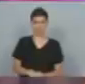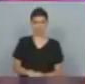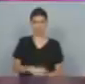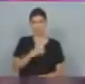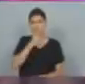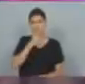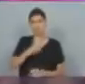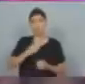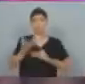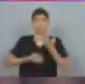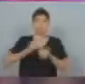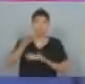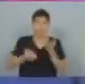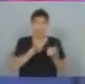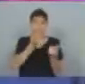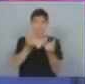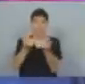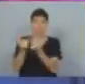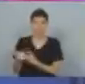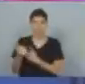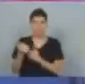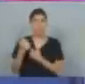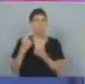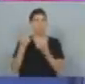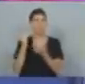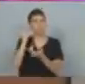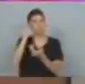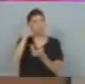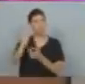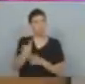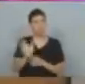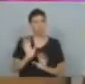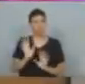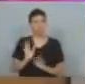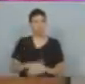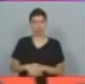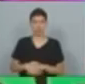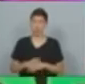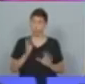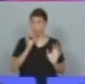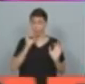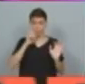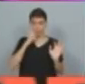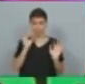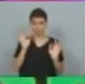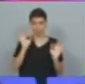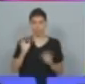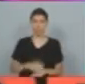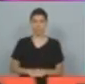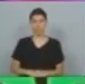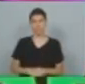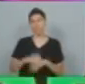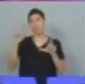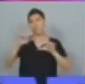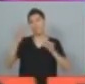tiene mucho para ofrecer, pone de más, como creo que te está pasando. ¡Qué sofisticado! Y como la tele tiene que